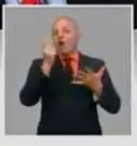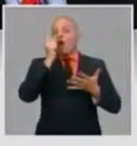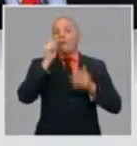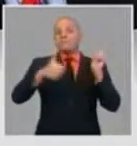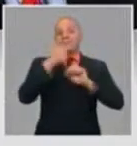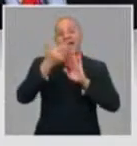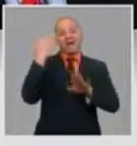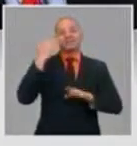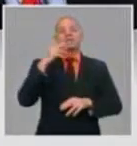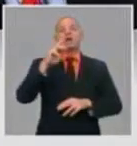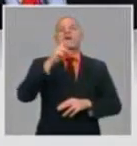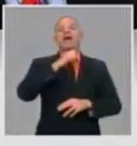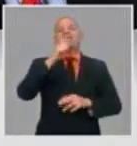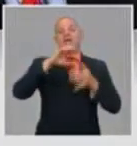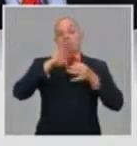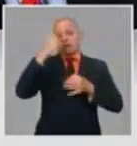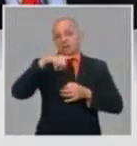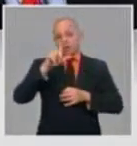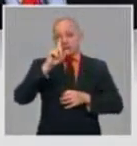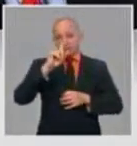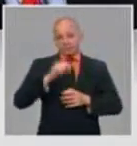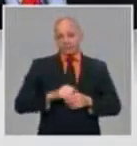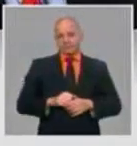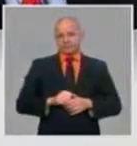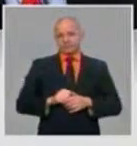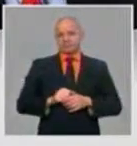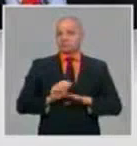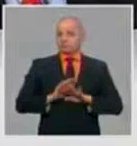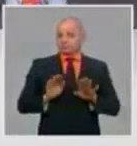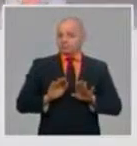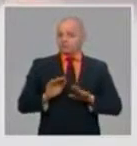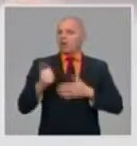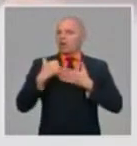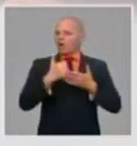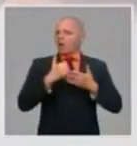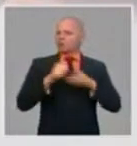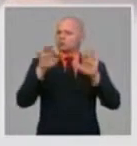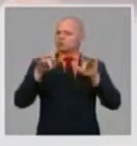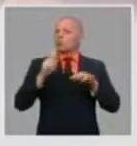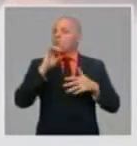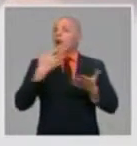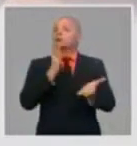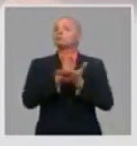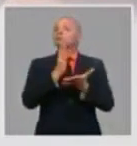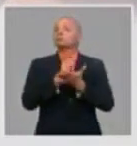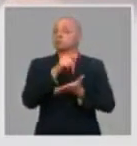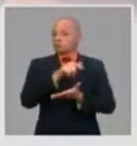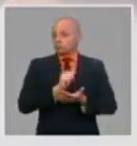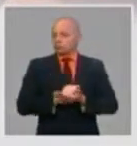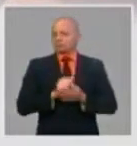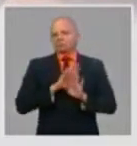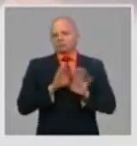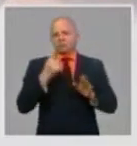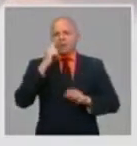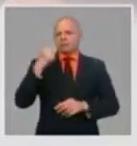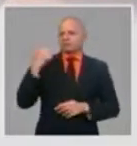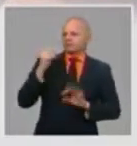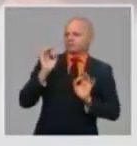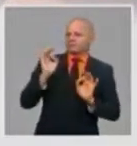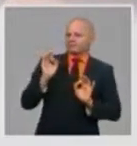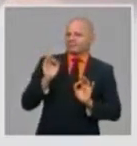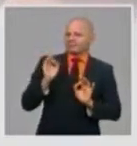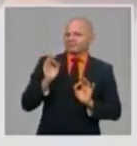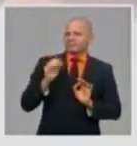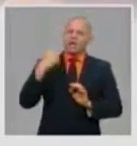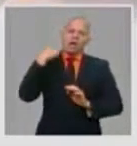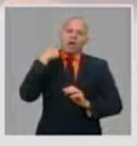del secretario de Educación de los Estados Unidos durante la administración Reagan, o sea, del ministro de Educación. Continuamos. Ahí lo están viendo.